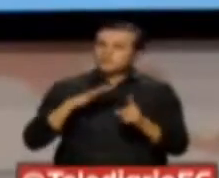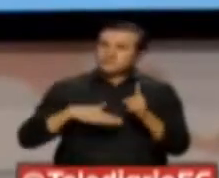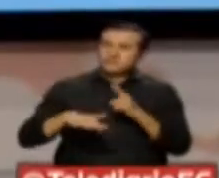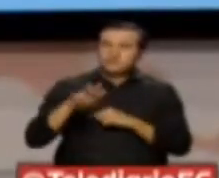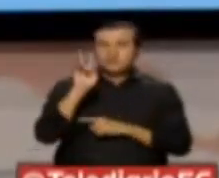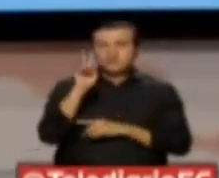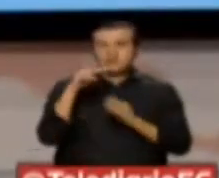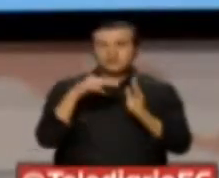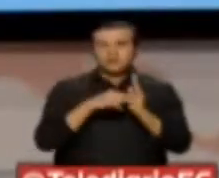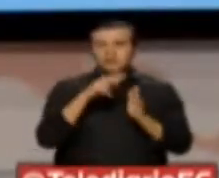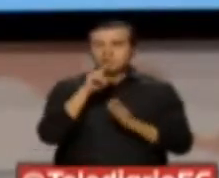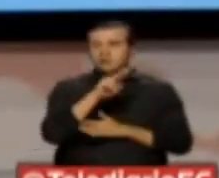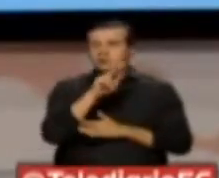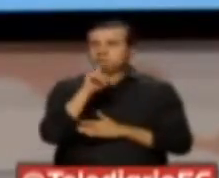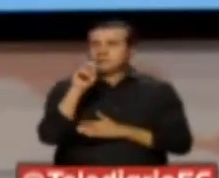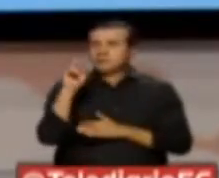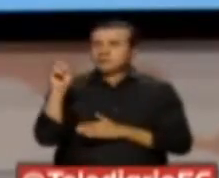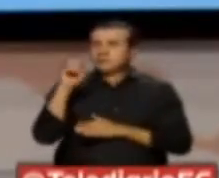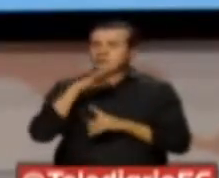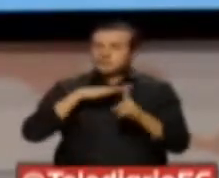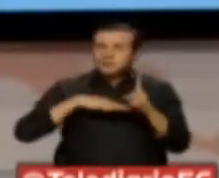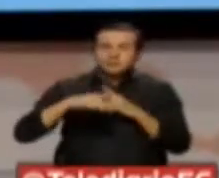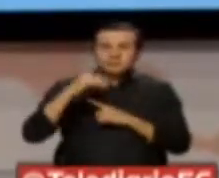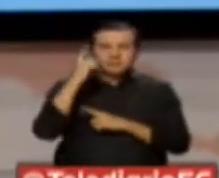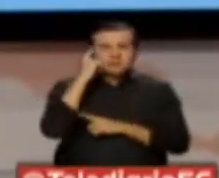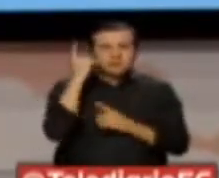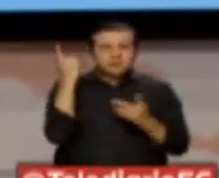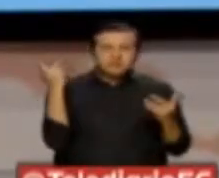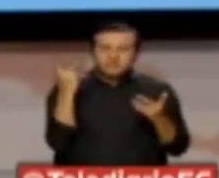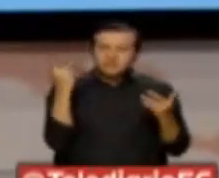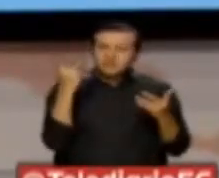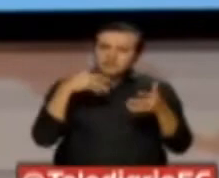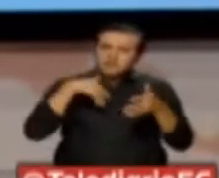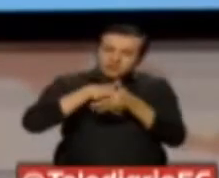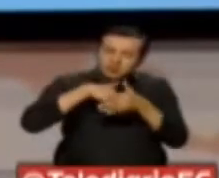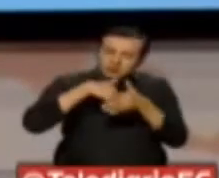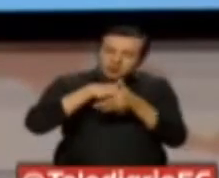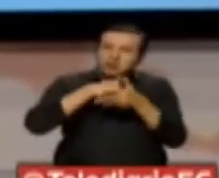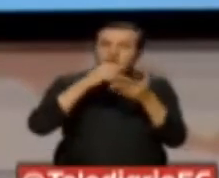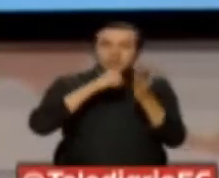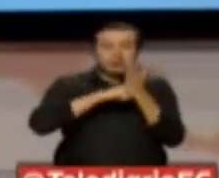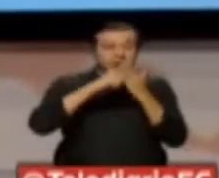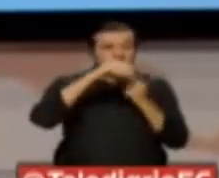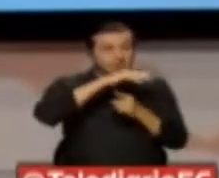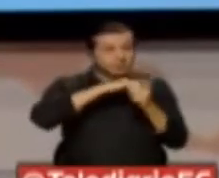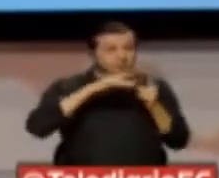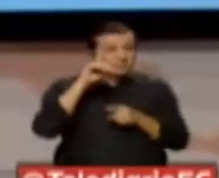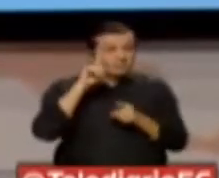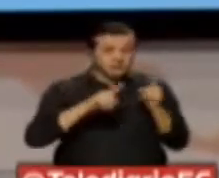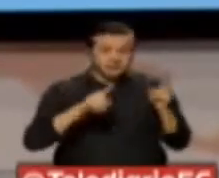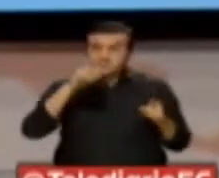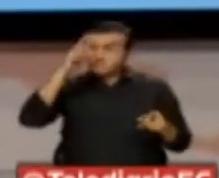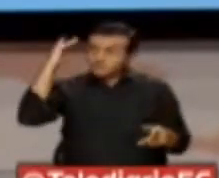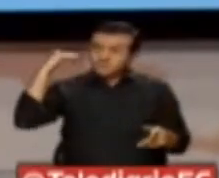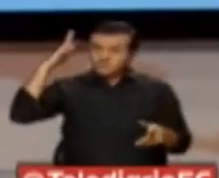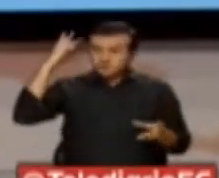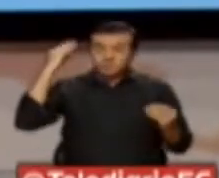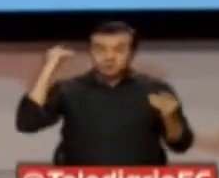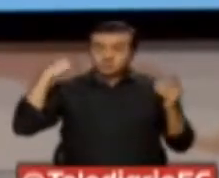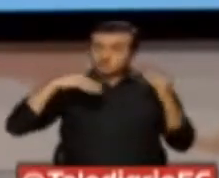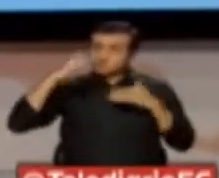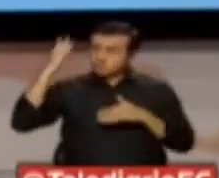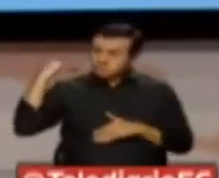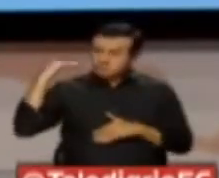2200 licencias ambientales que están represadas en el ministerio de ambiente algunas de ellas de heredadas muchas heredadas